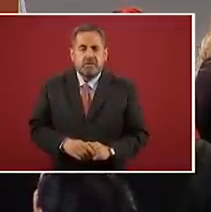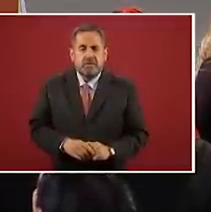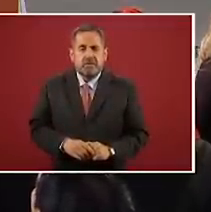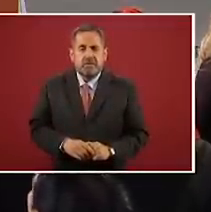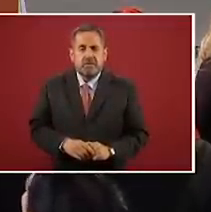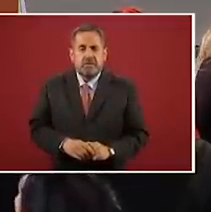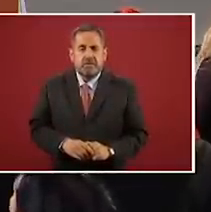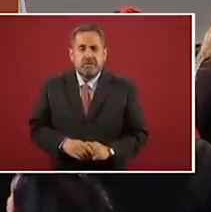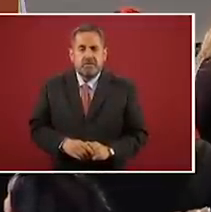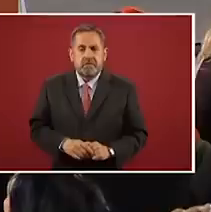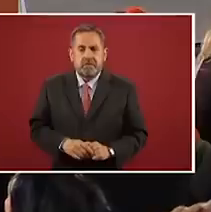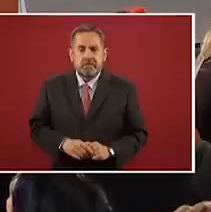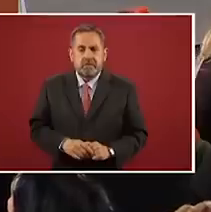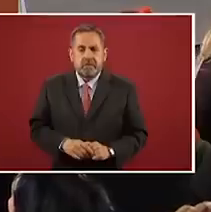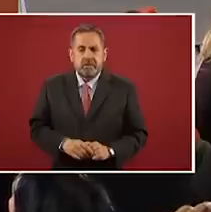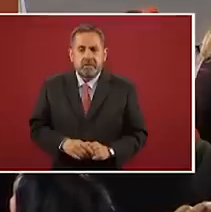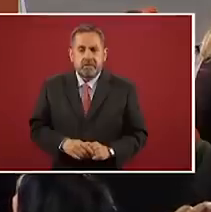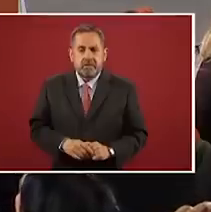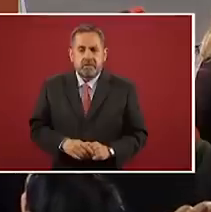¿Me prestas?